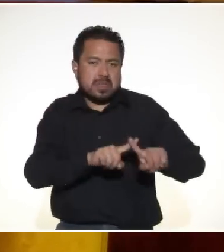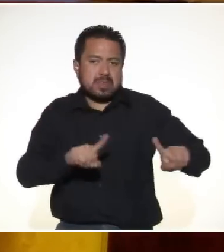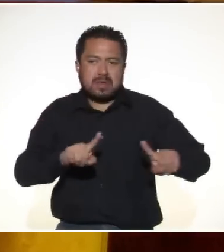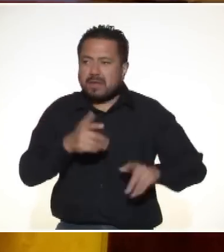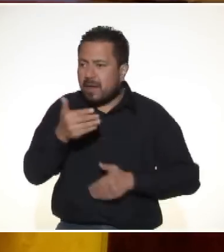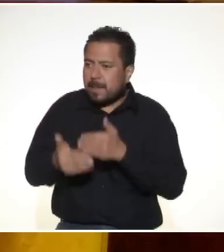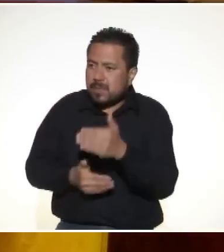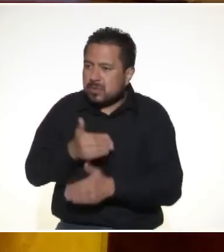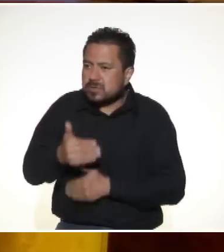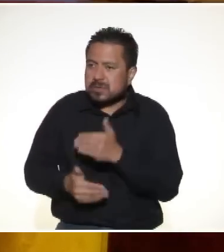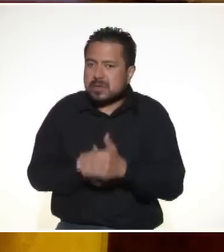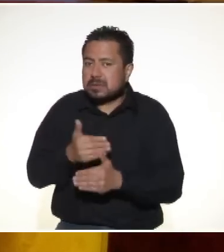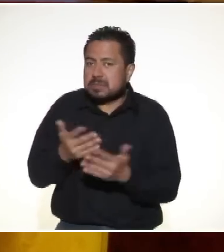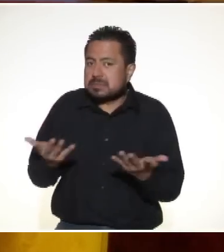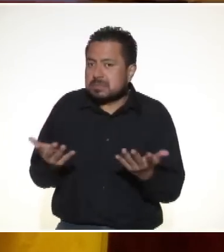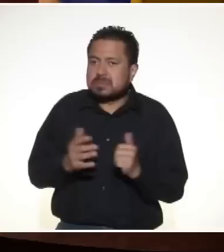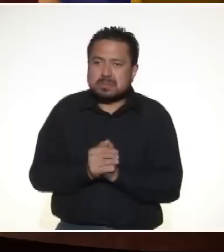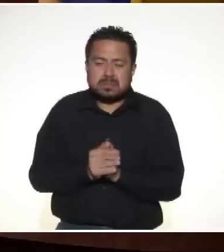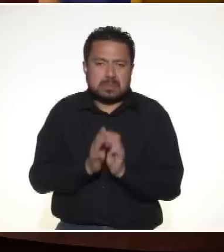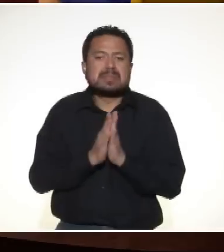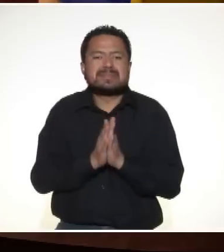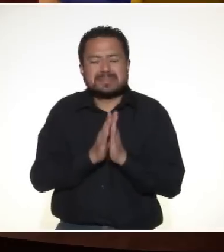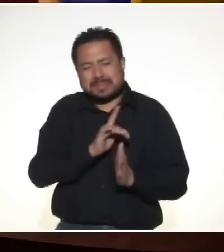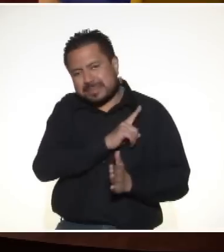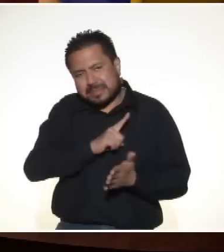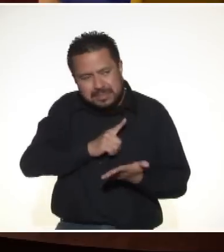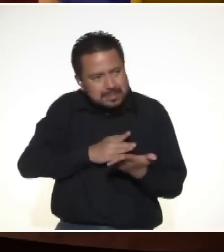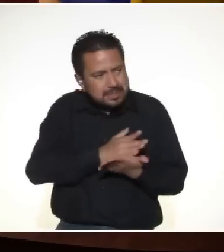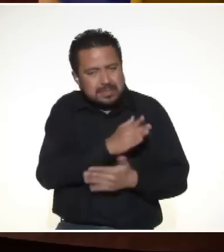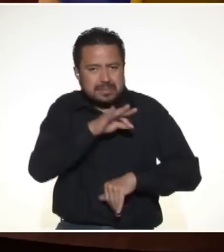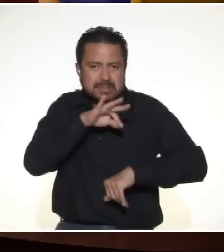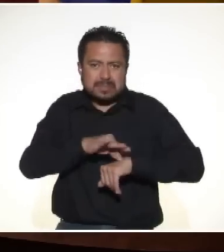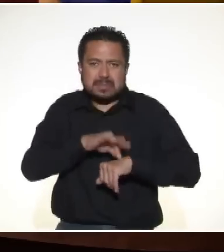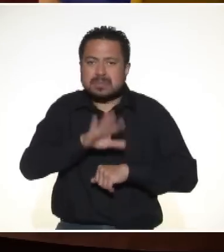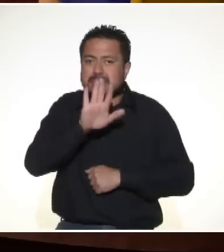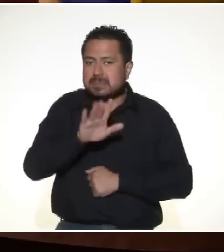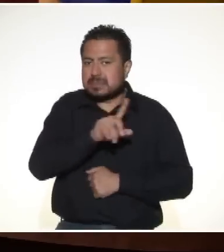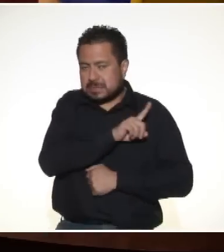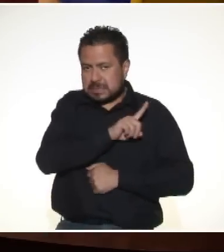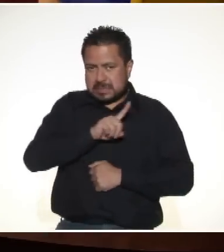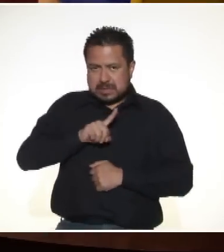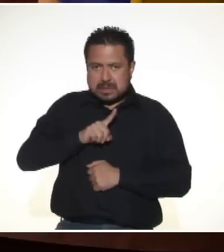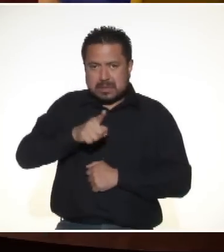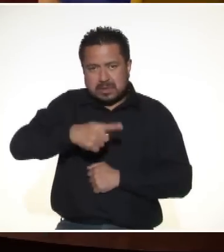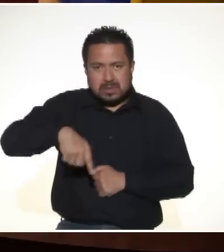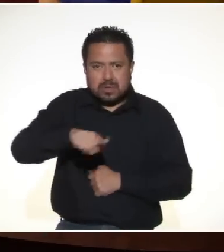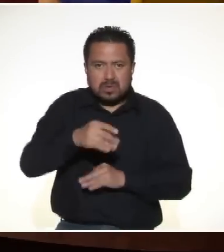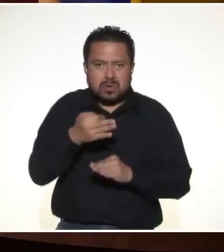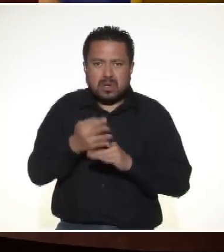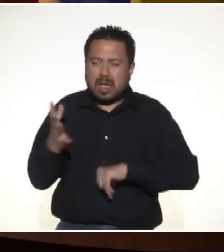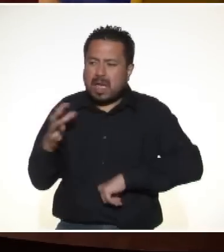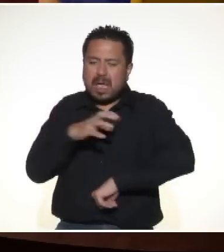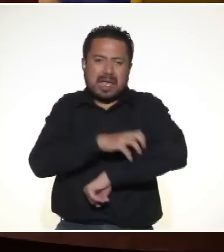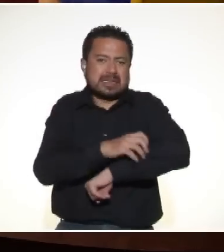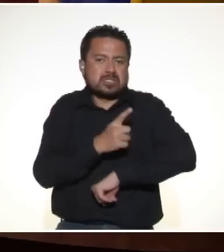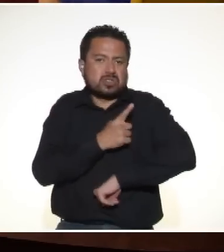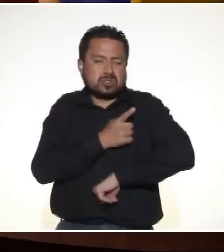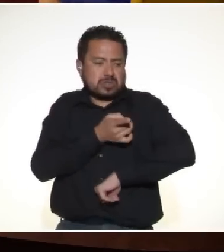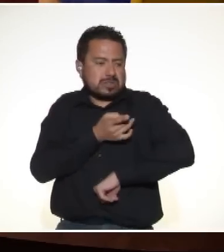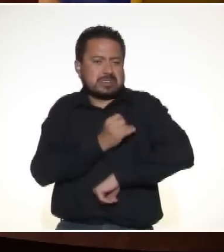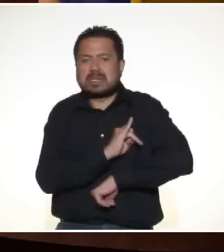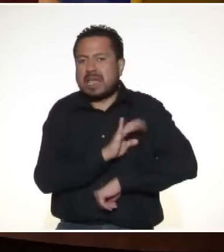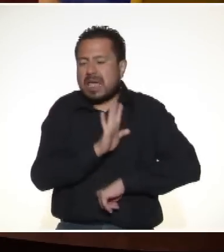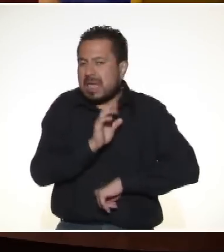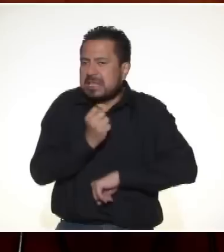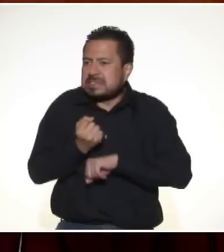procedimiento? Sí, por favor, hay que acudir con el médico. Ahora, tomar en cuenta lo siguiente. La mordedura por sí misma puede generar